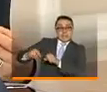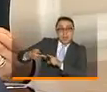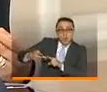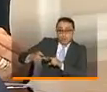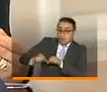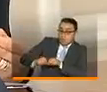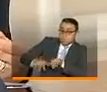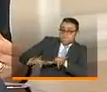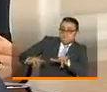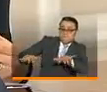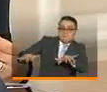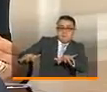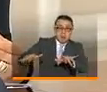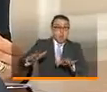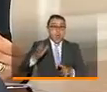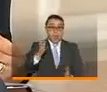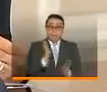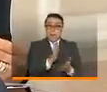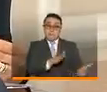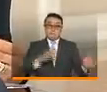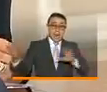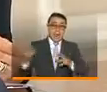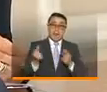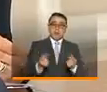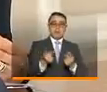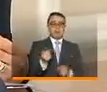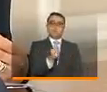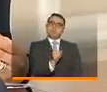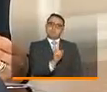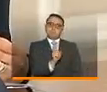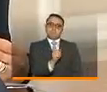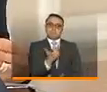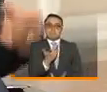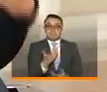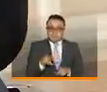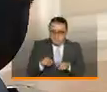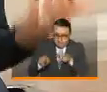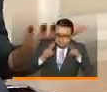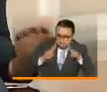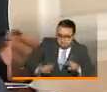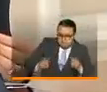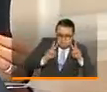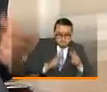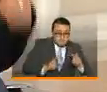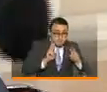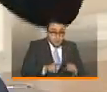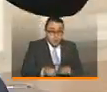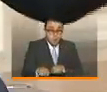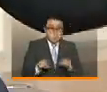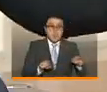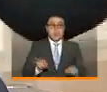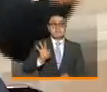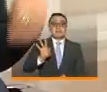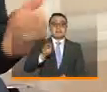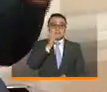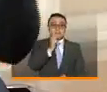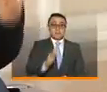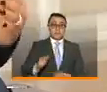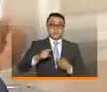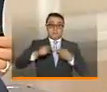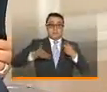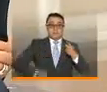personas, una de Brasil, 2 de Colombia, que tienen ese linaje o variante P1, y por eso